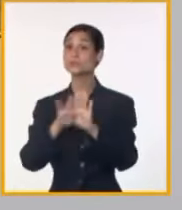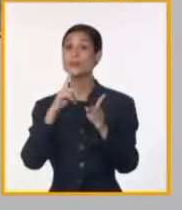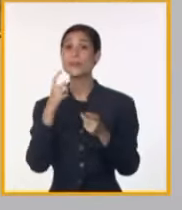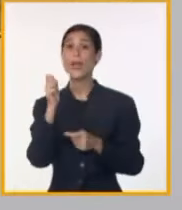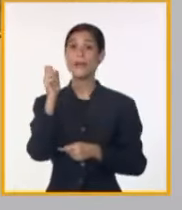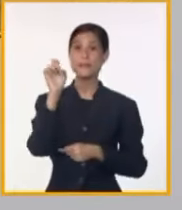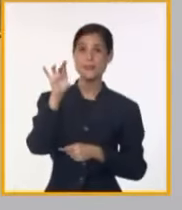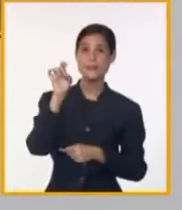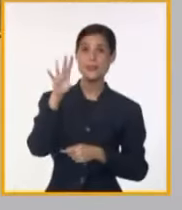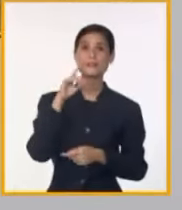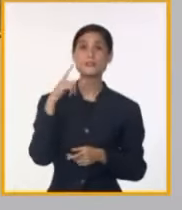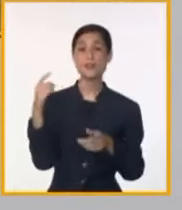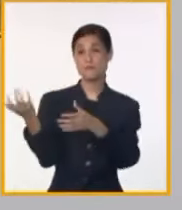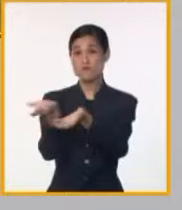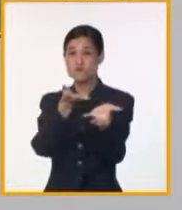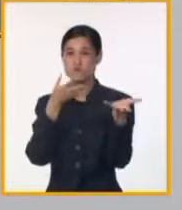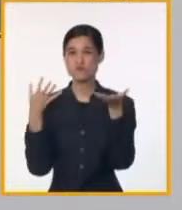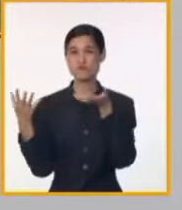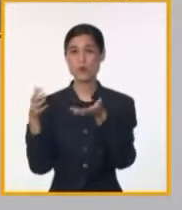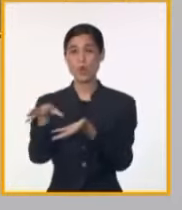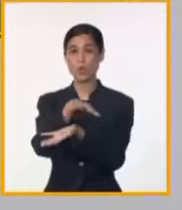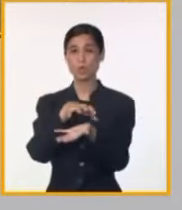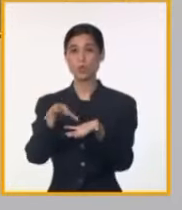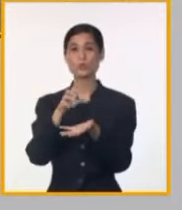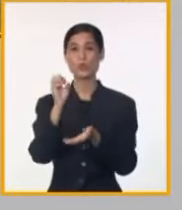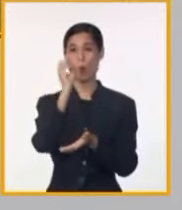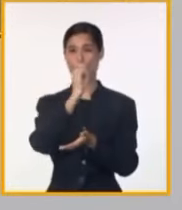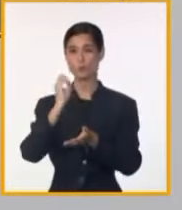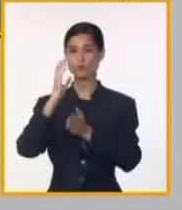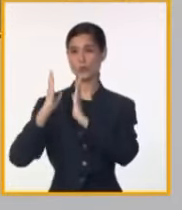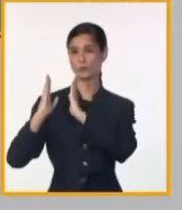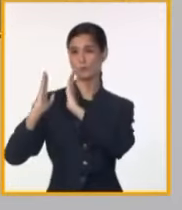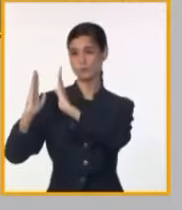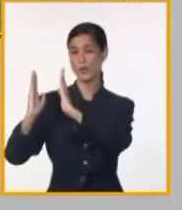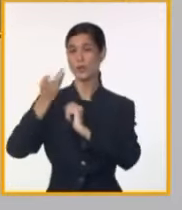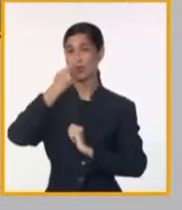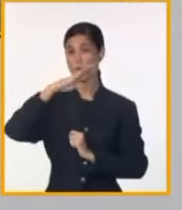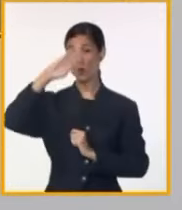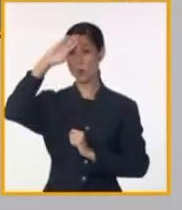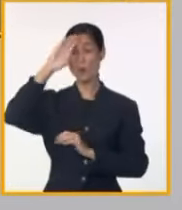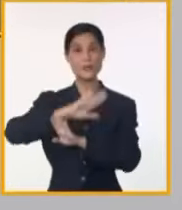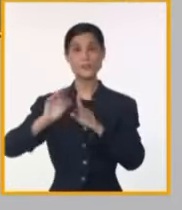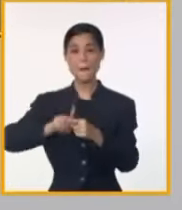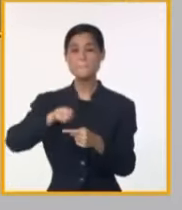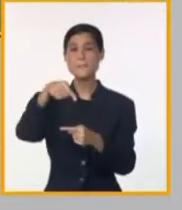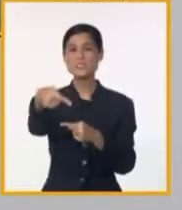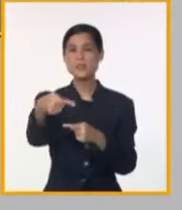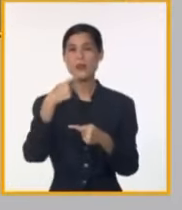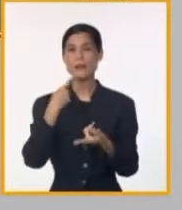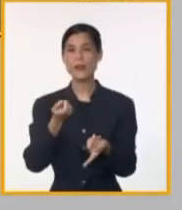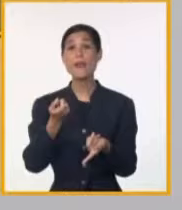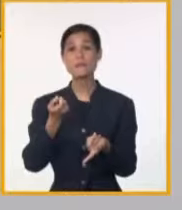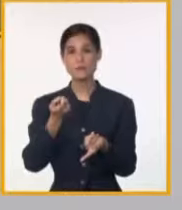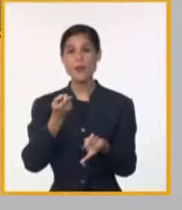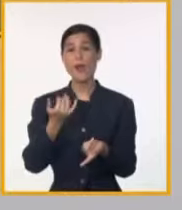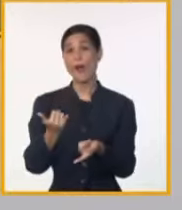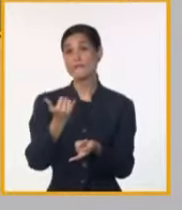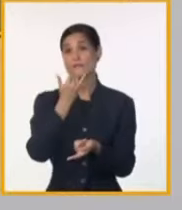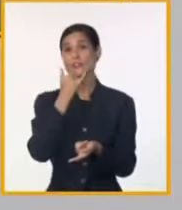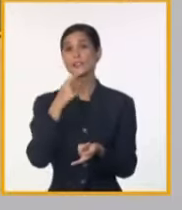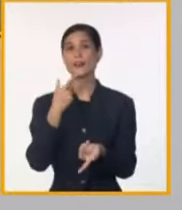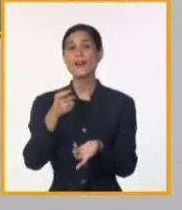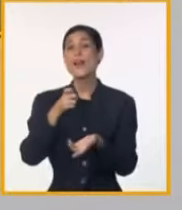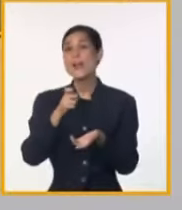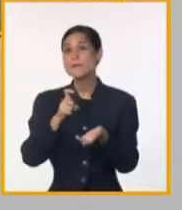en la región occidental de Cuba durante el día de mañana habrá un incremento en la fuerza de los vientos sostenidos desde Pinar del Río hasta